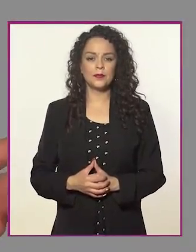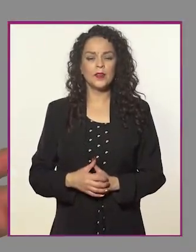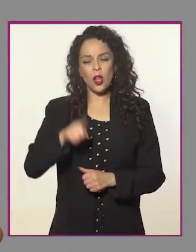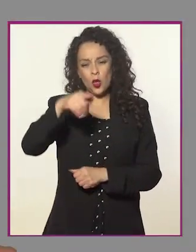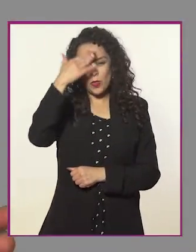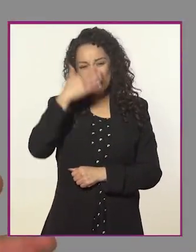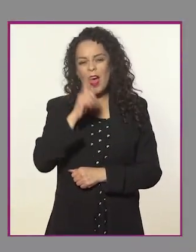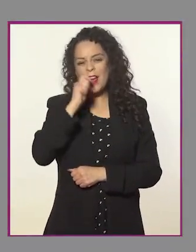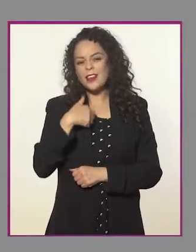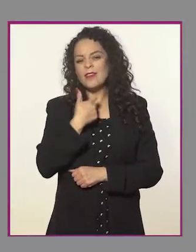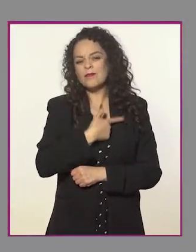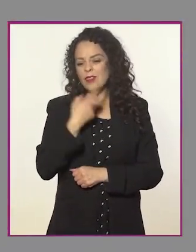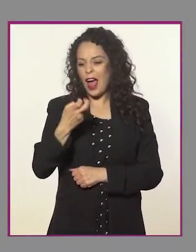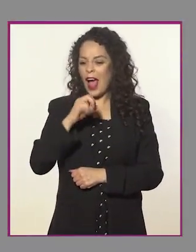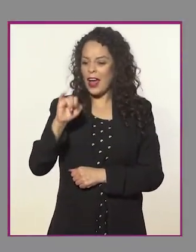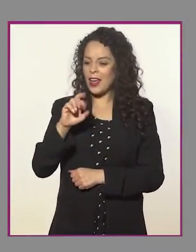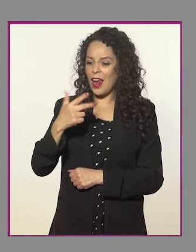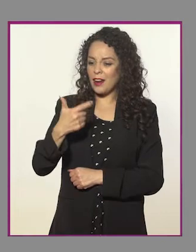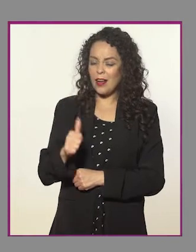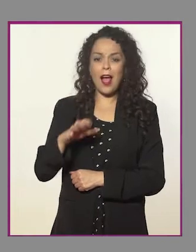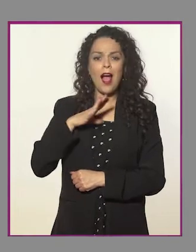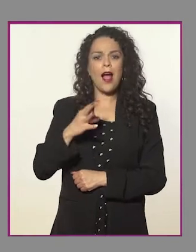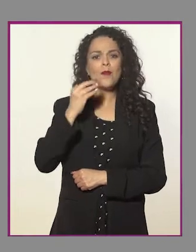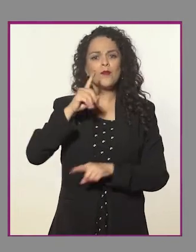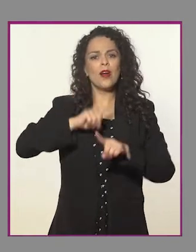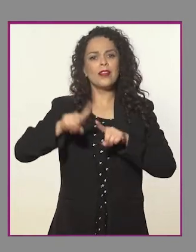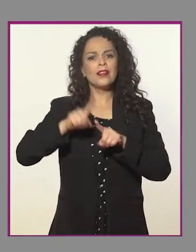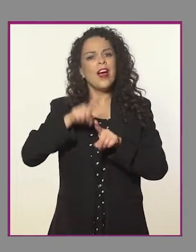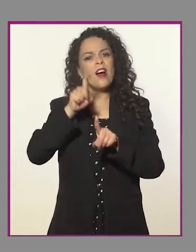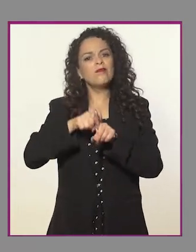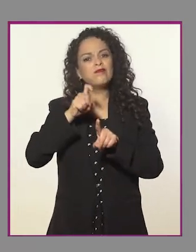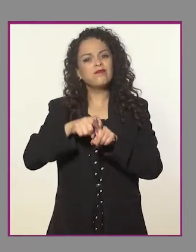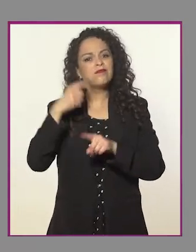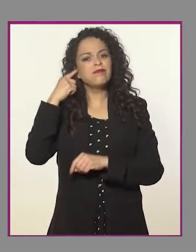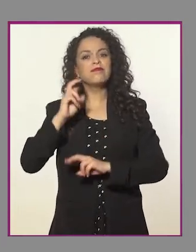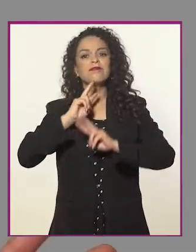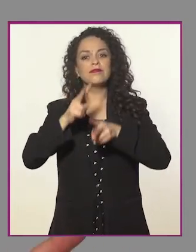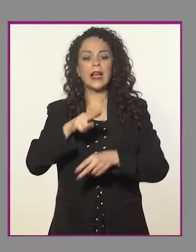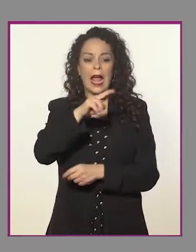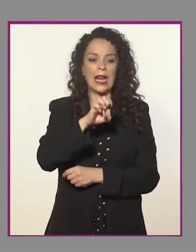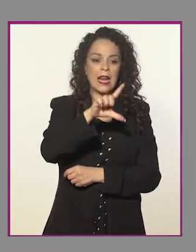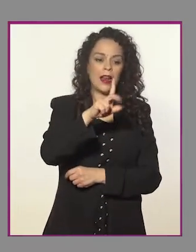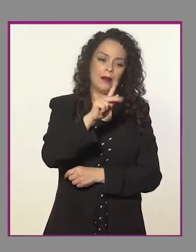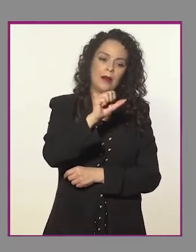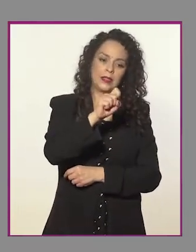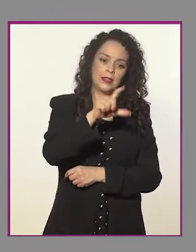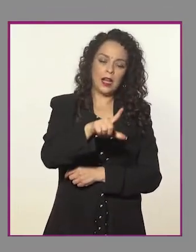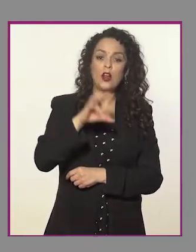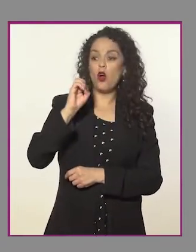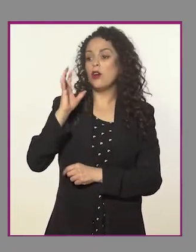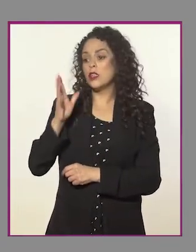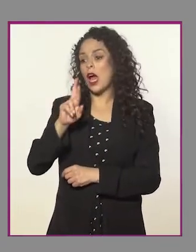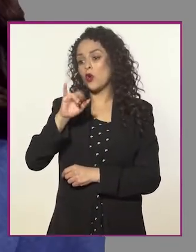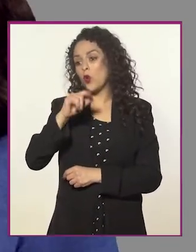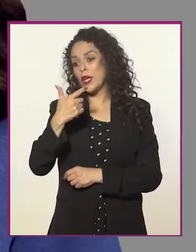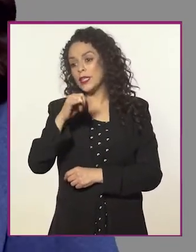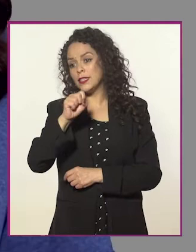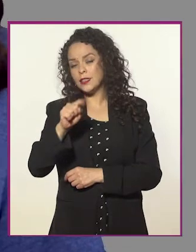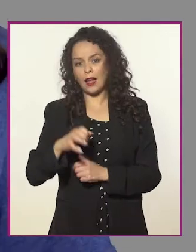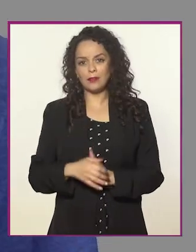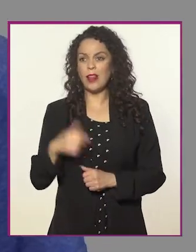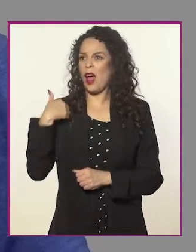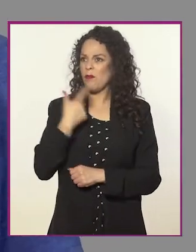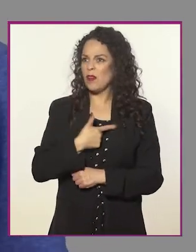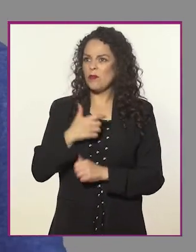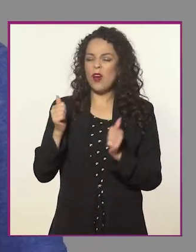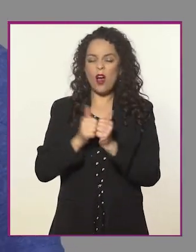¿Sabes qué me gusta de estas jergas? Que tienen mucha sonoridad y sentido del humor. Nel pastel o ya rugiste. A mí me gusta el